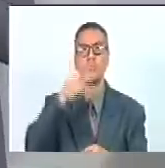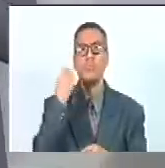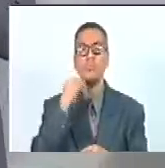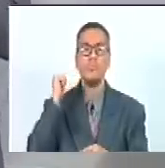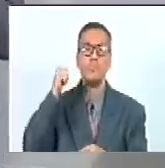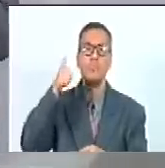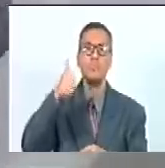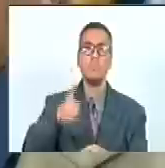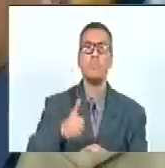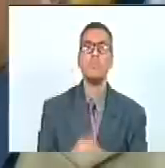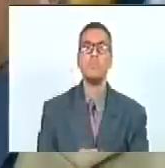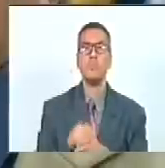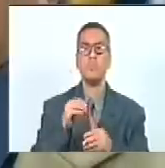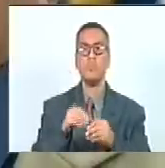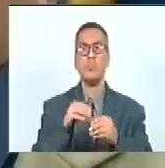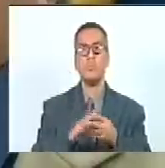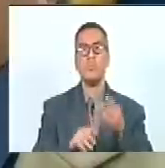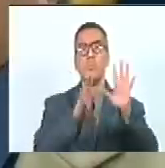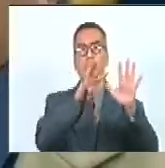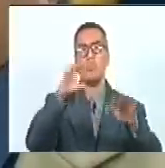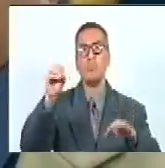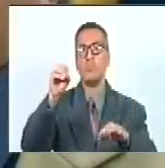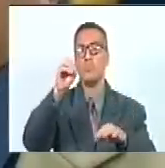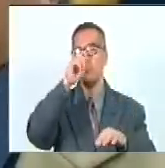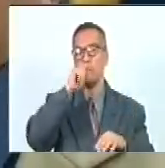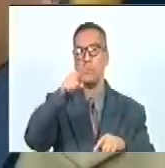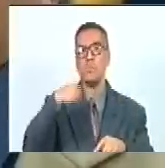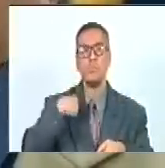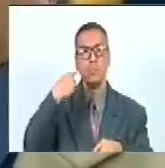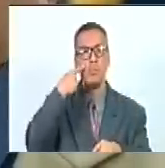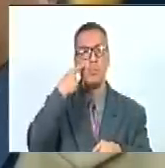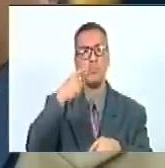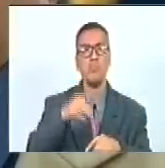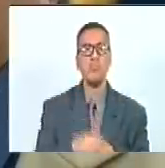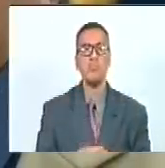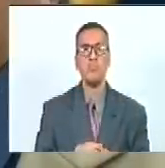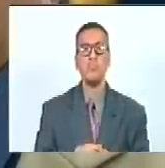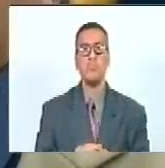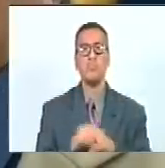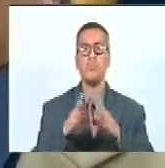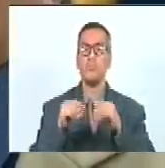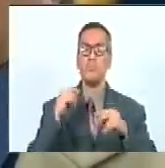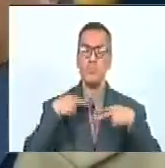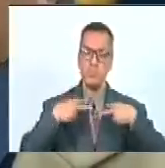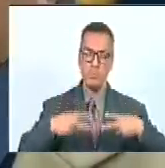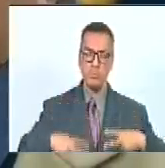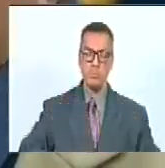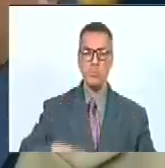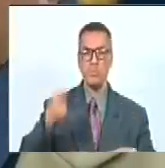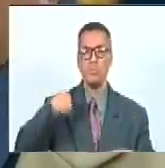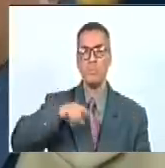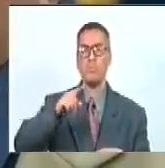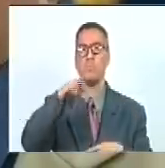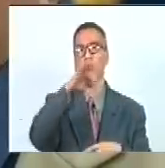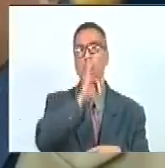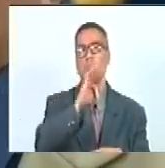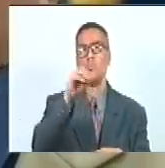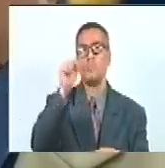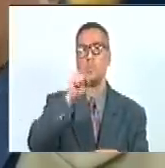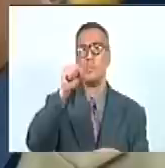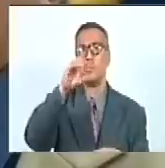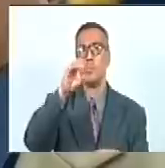eterno cumple 90 años. Y si vemos la trayectoria de la vida de Fernando Soto